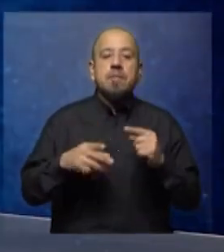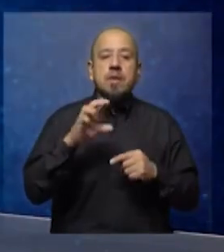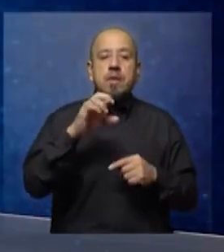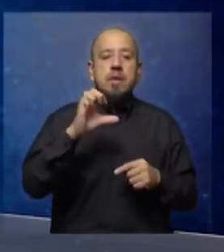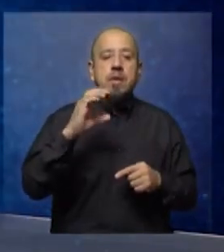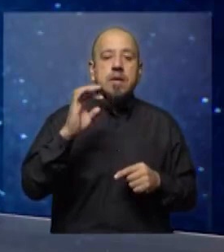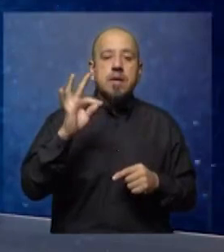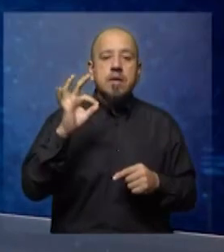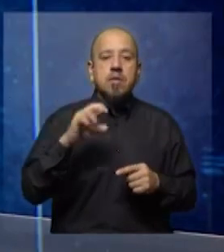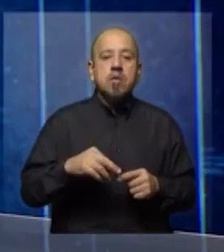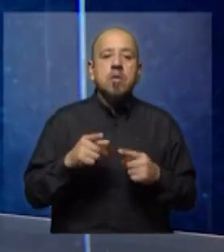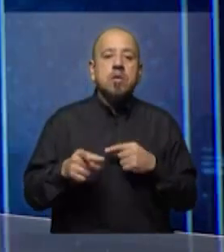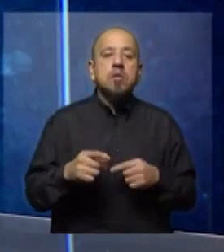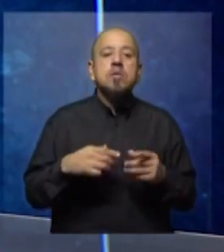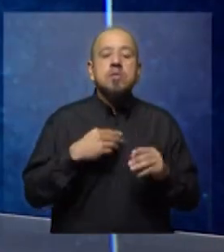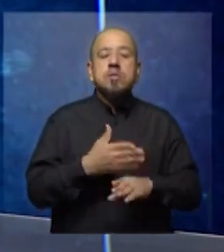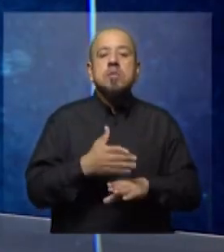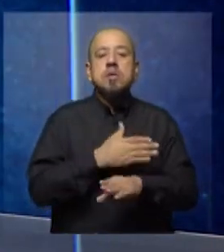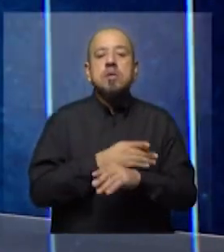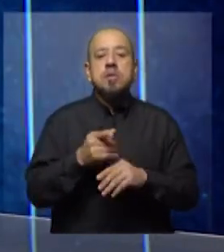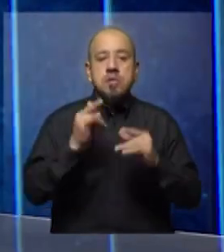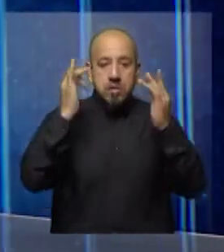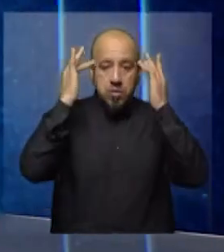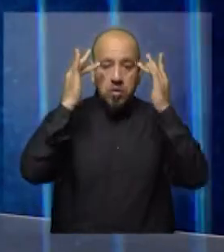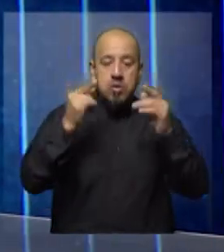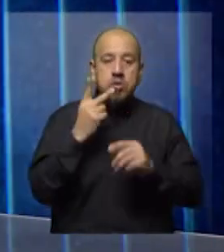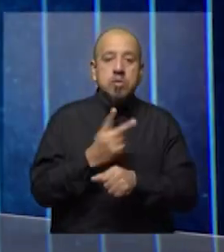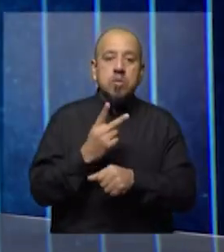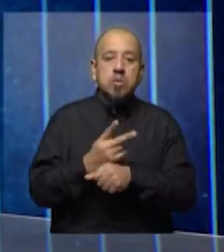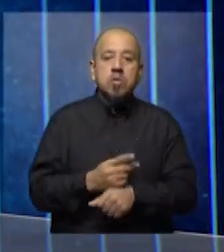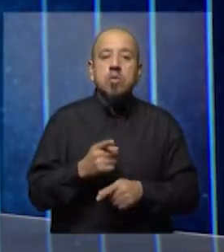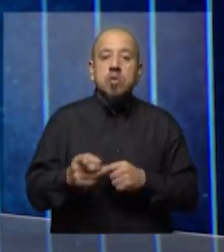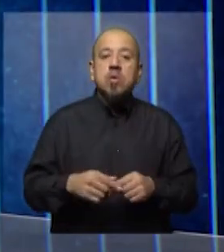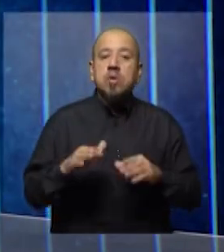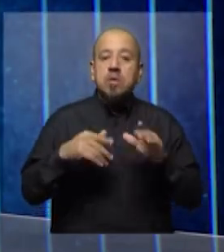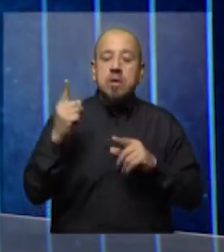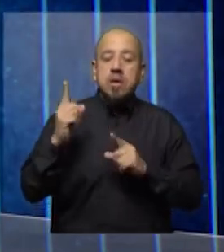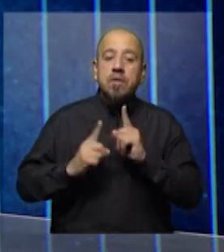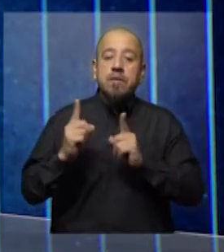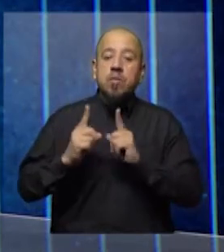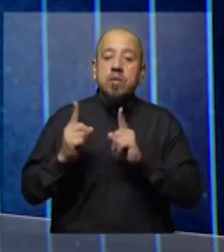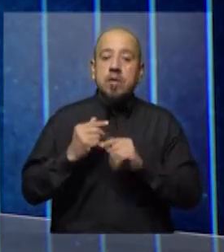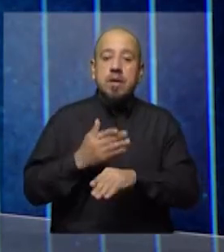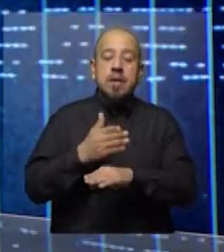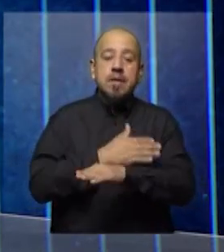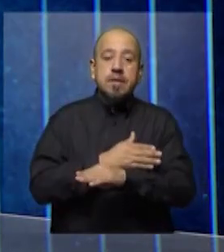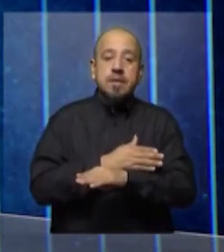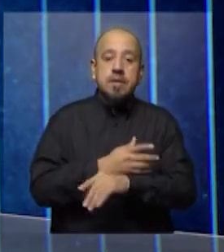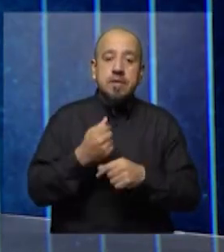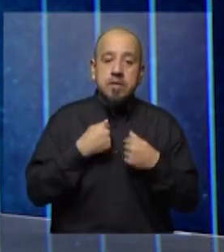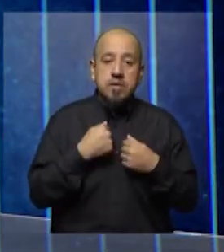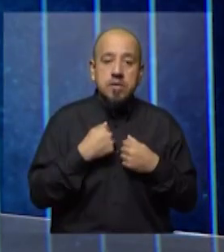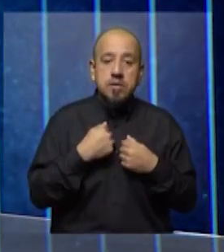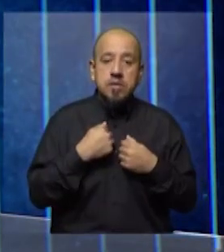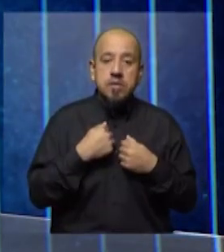varios periodos antes encargado de la educación secundaria cuando dependía de la universidad antiguamente dependía de nosotros